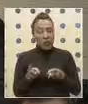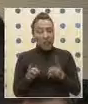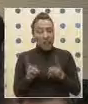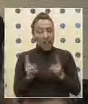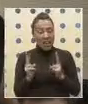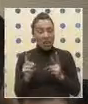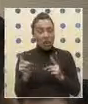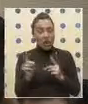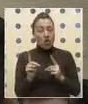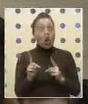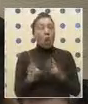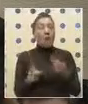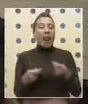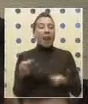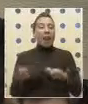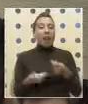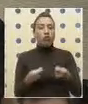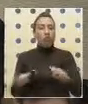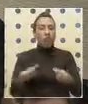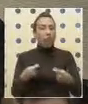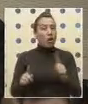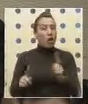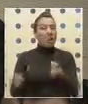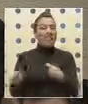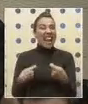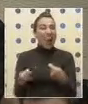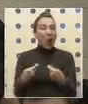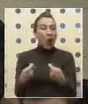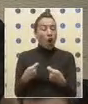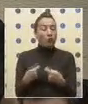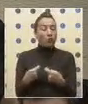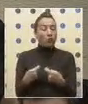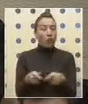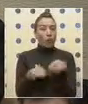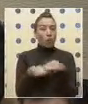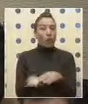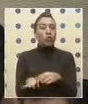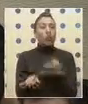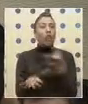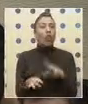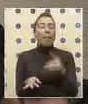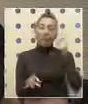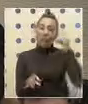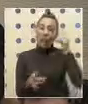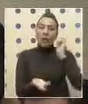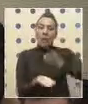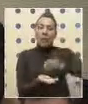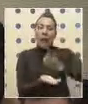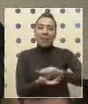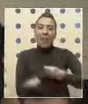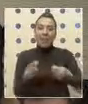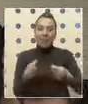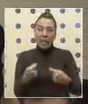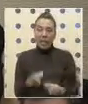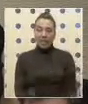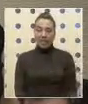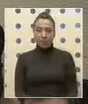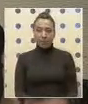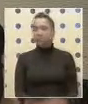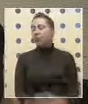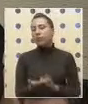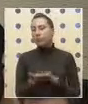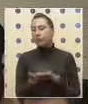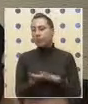no un bien de consumo del mercado ni un negocio sometido únicamente a las reglas del mercado. Por eso, por